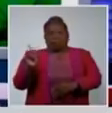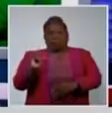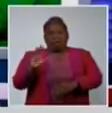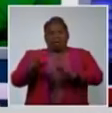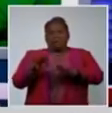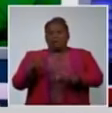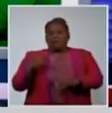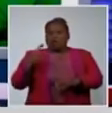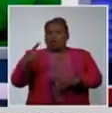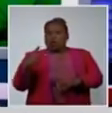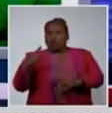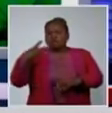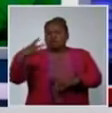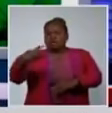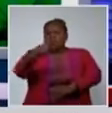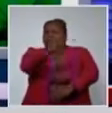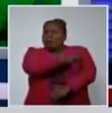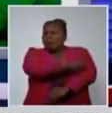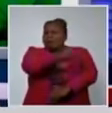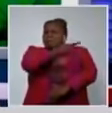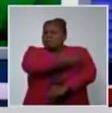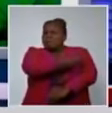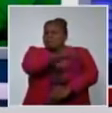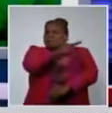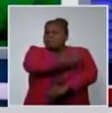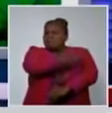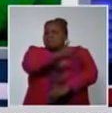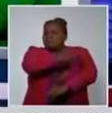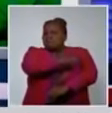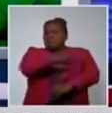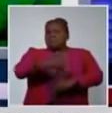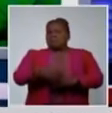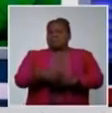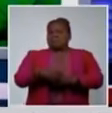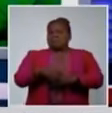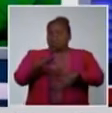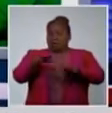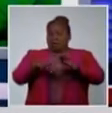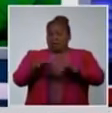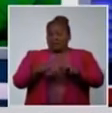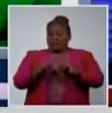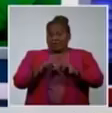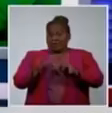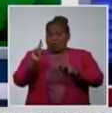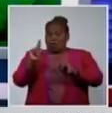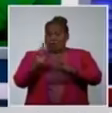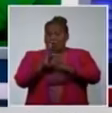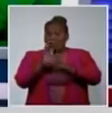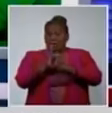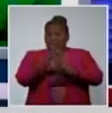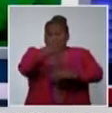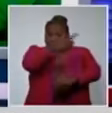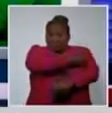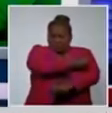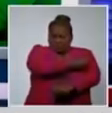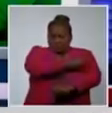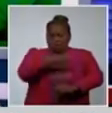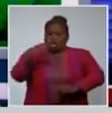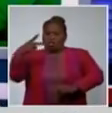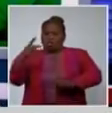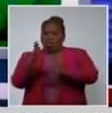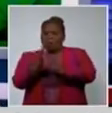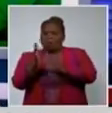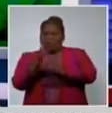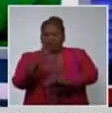tres veces incluso con un estacionamiento hasta el humano entre una y otra se